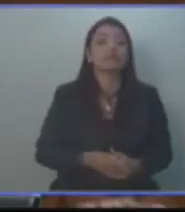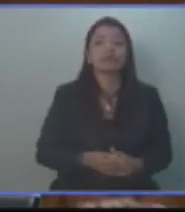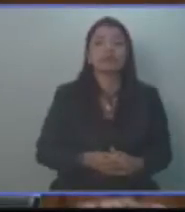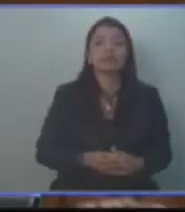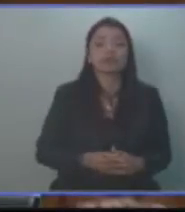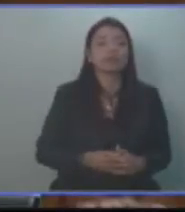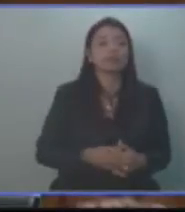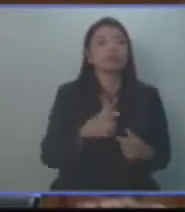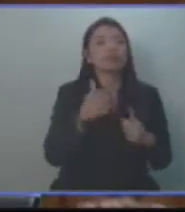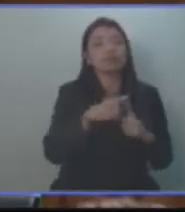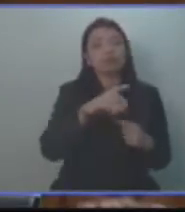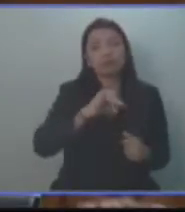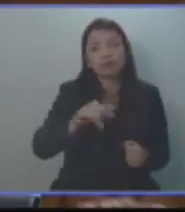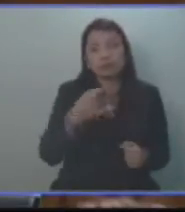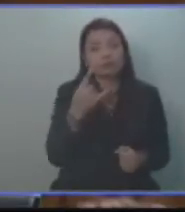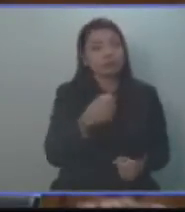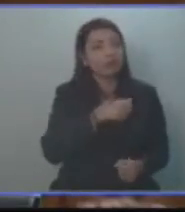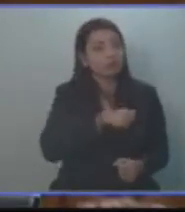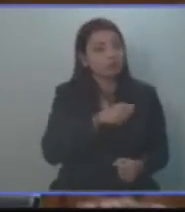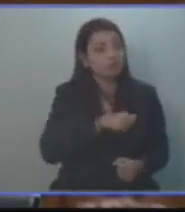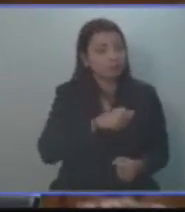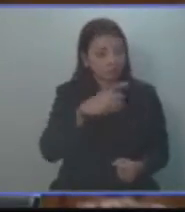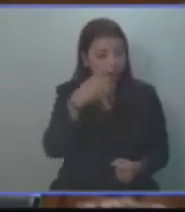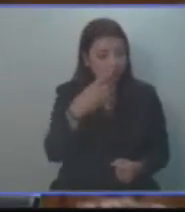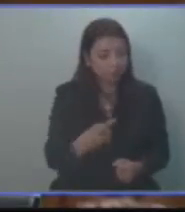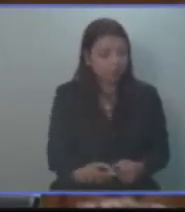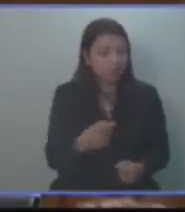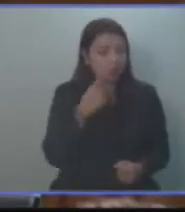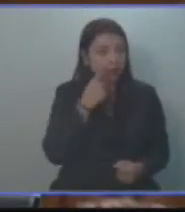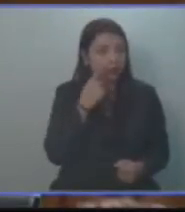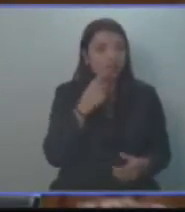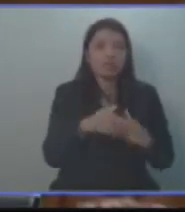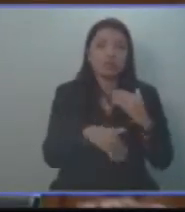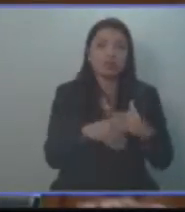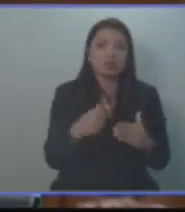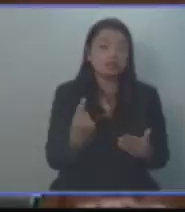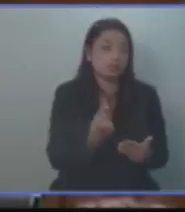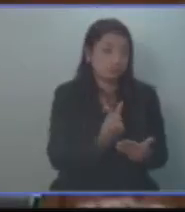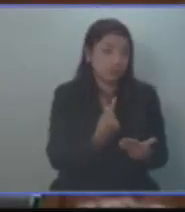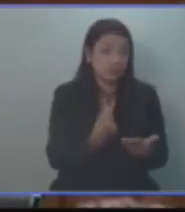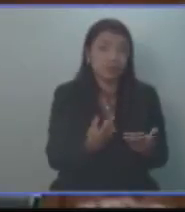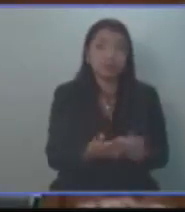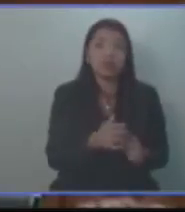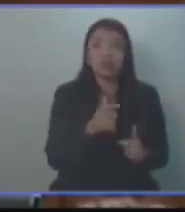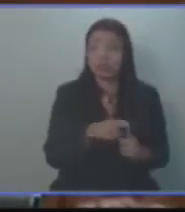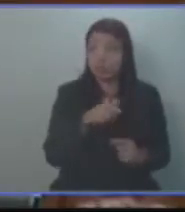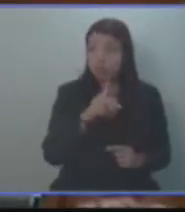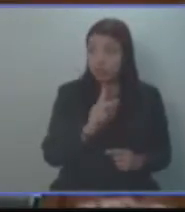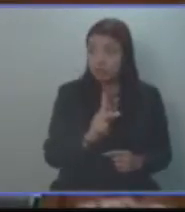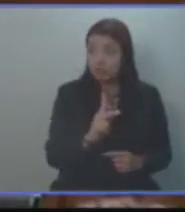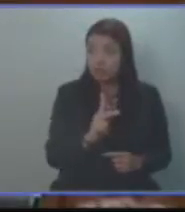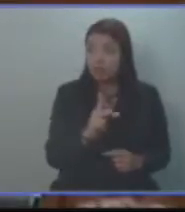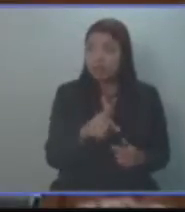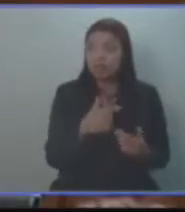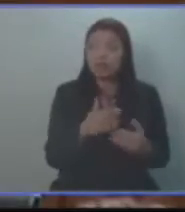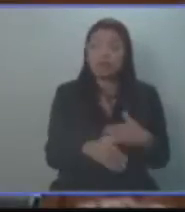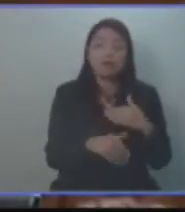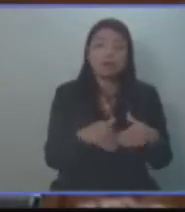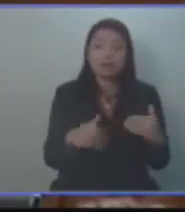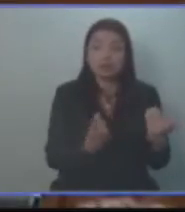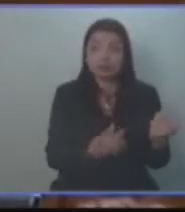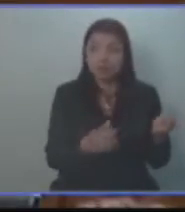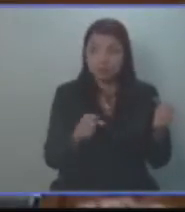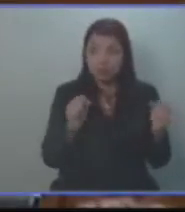J, ser responsables, disciplinados y cuidadosos de sus pacientes. K, portar el equipo necesario